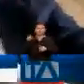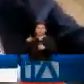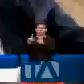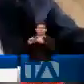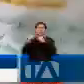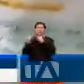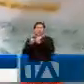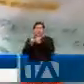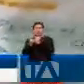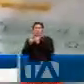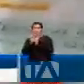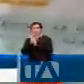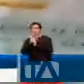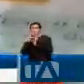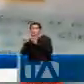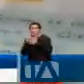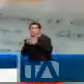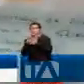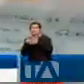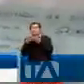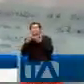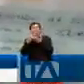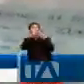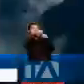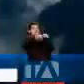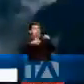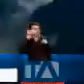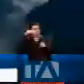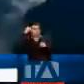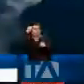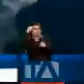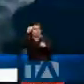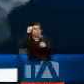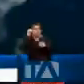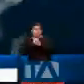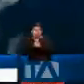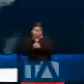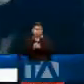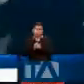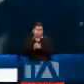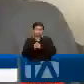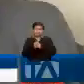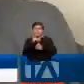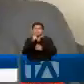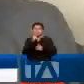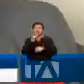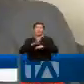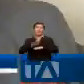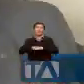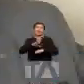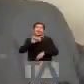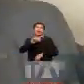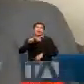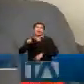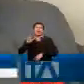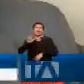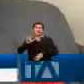células dormidas de una organización con propósitos desestabilizadores y un claro origen en la Revolución Ciudadana. Los